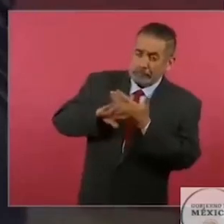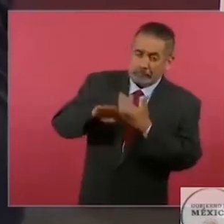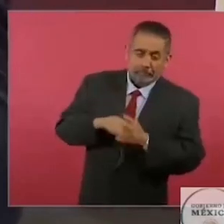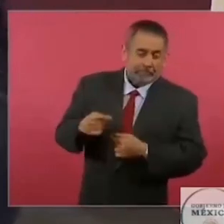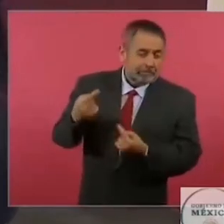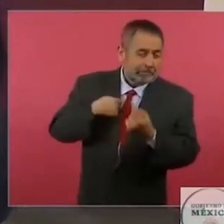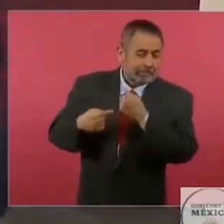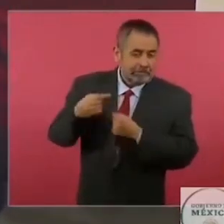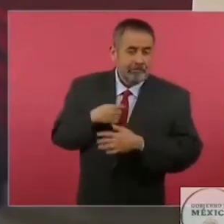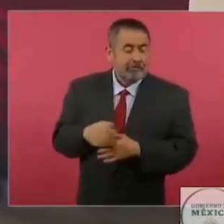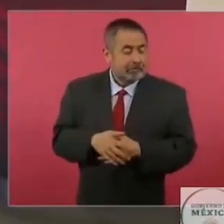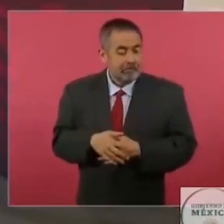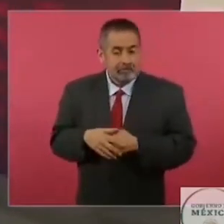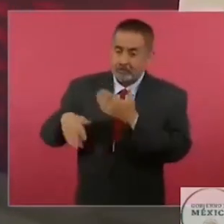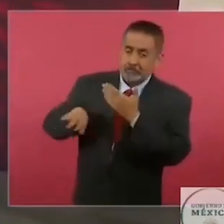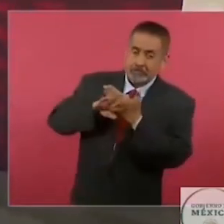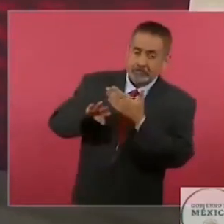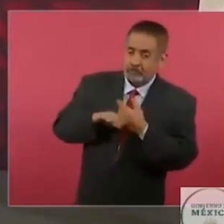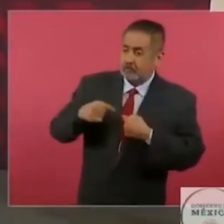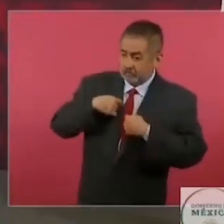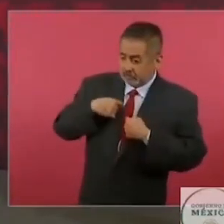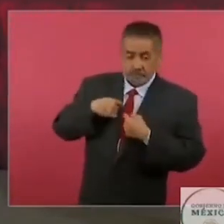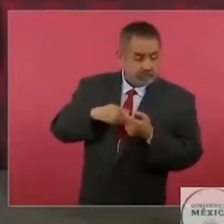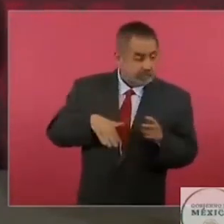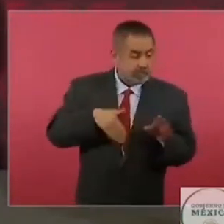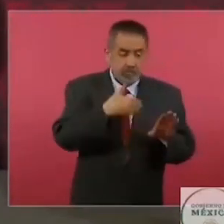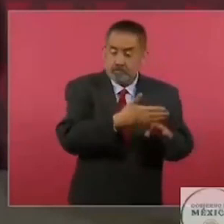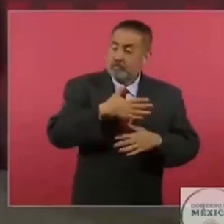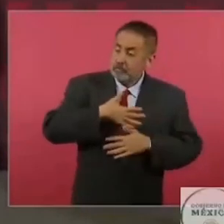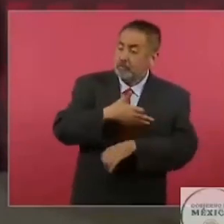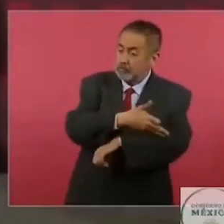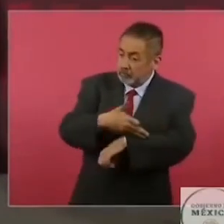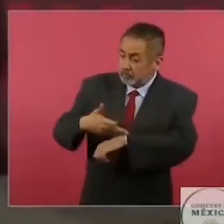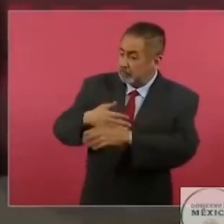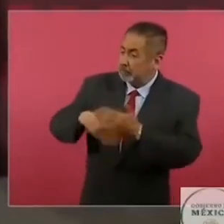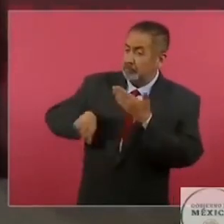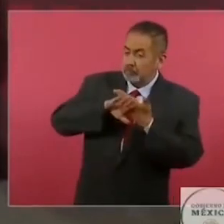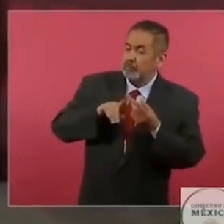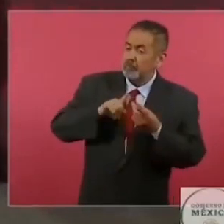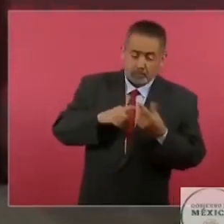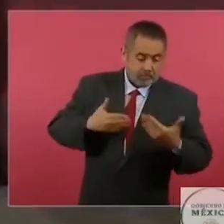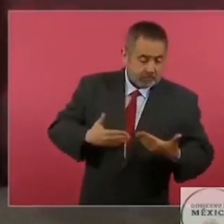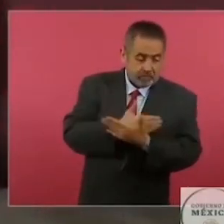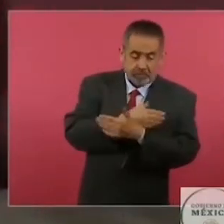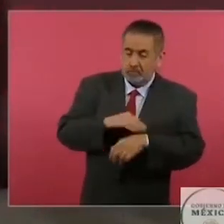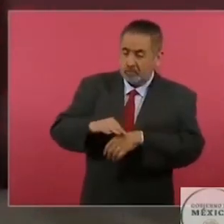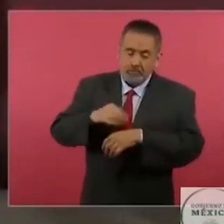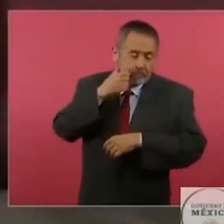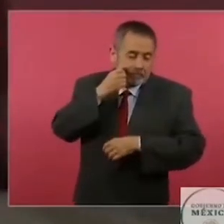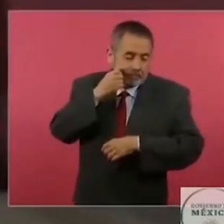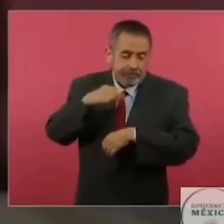he sido objeto de ataques, no solamente a mí, a mi familia, a mi origen, al color de mi